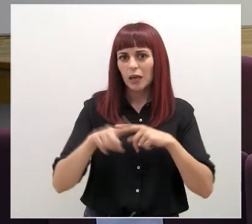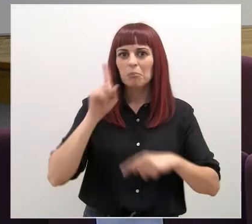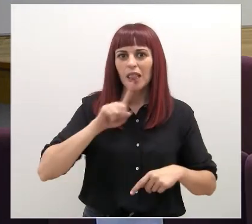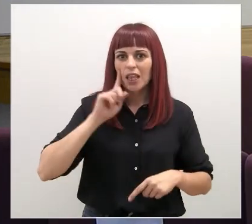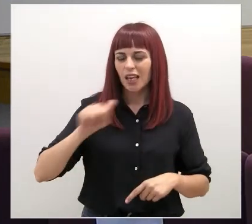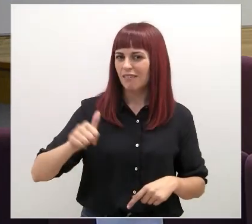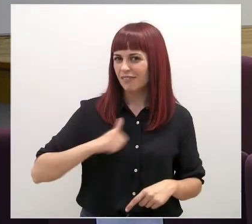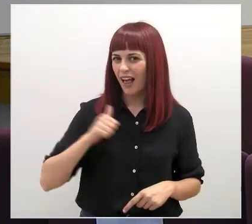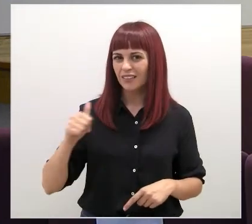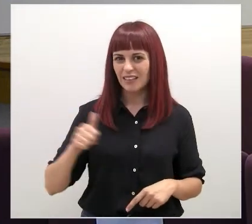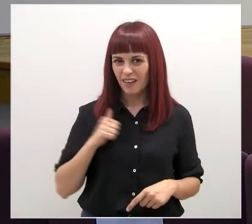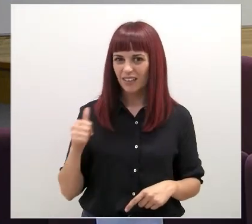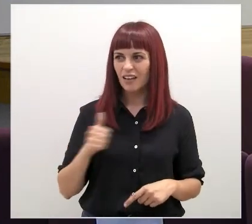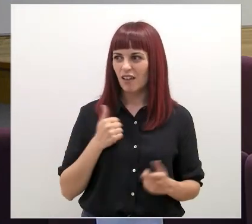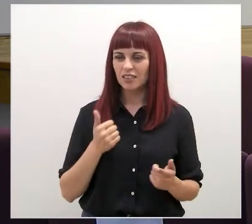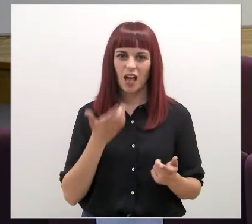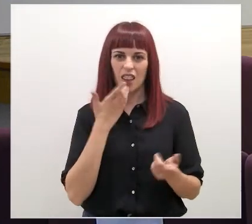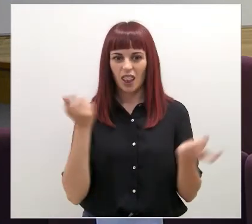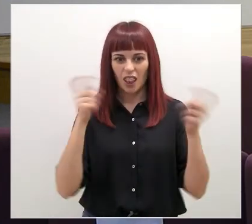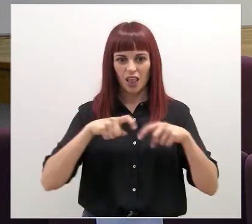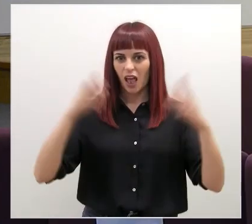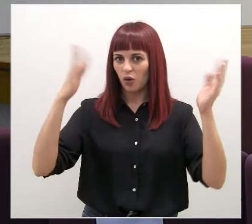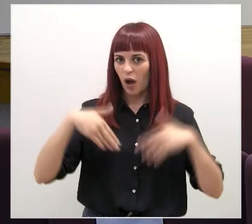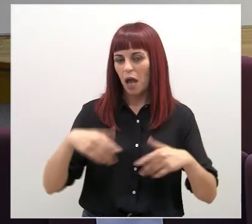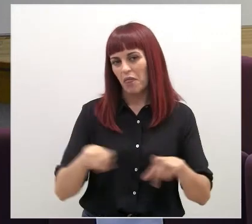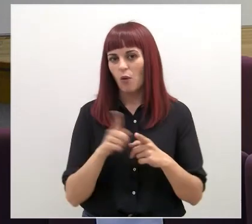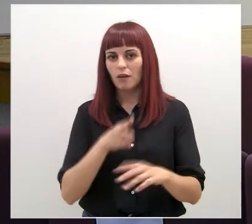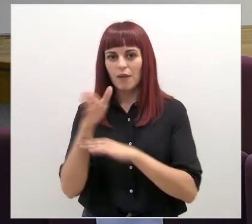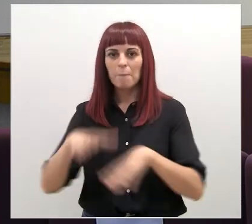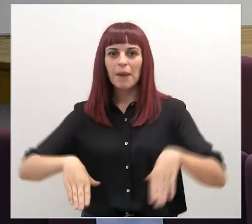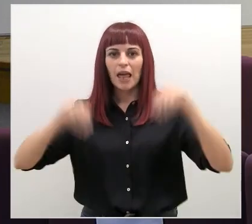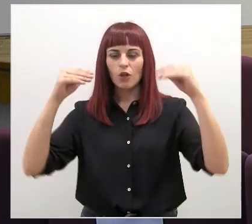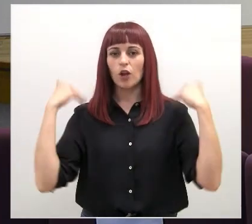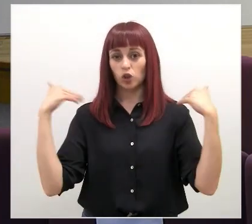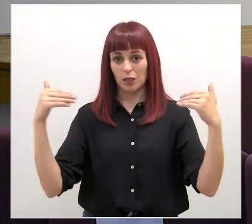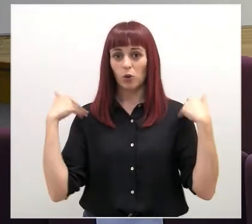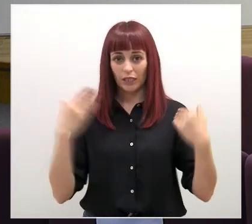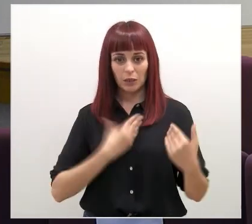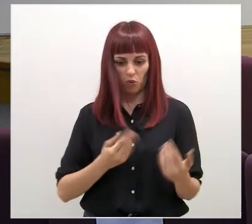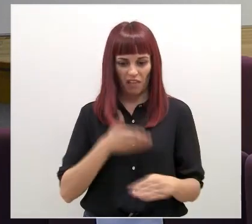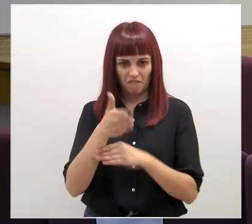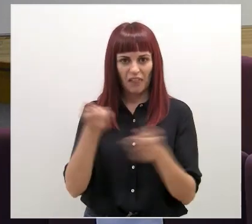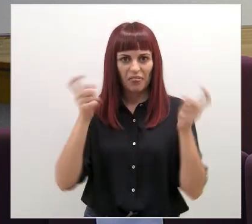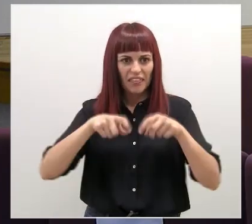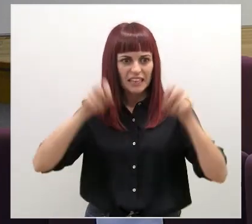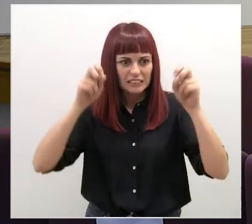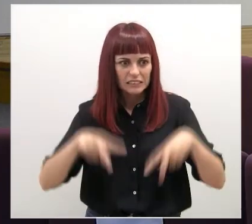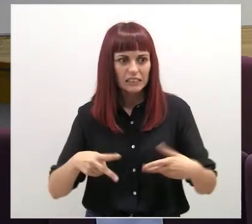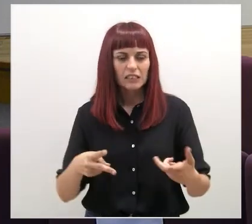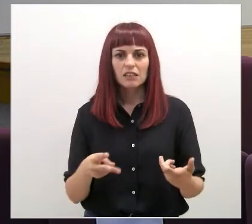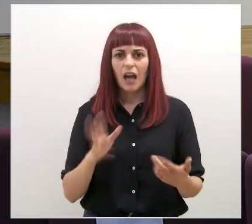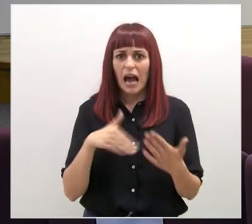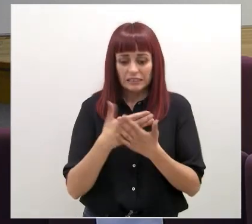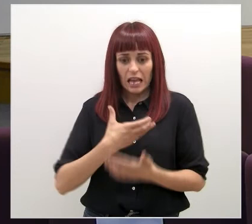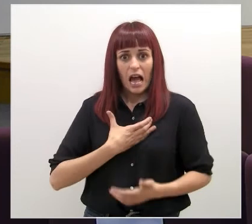ha habido otro, citando a personas en el Palacio de los Deportes de Murcia, acuden allí personas sin cita y hay incluso